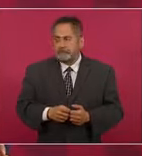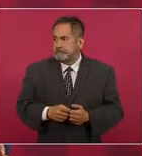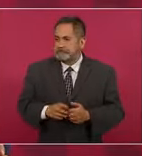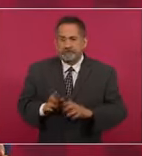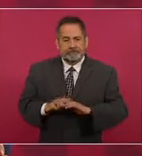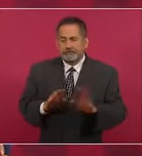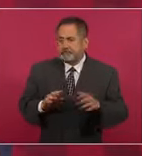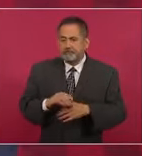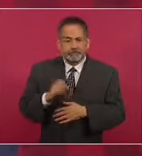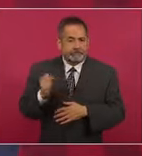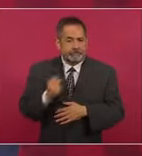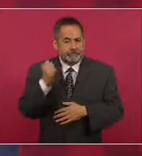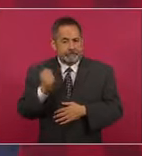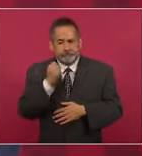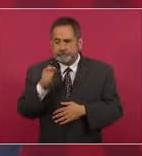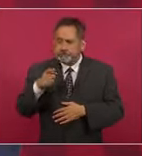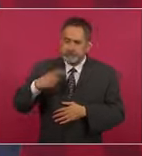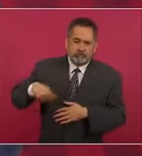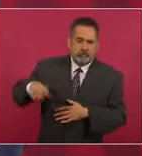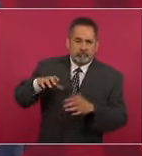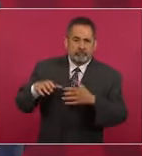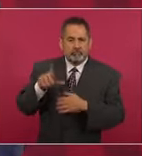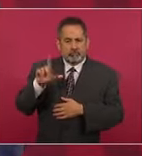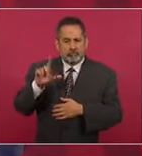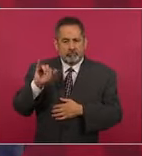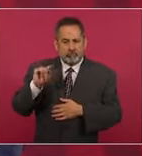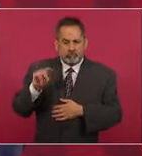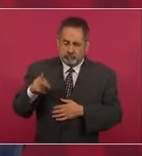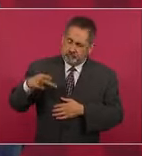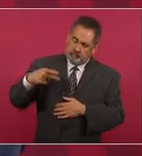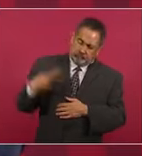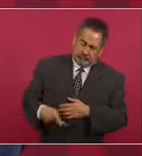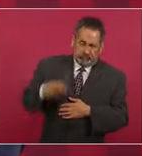Afortunadamente, ya el litio se nacionalizó,